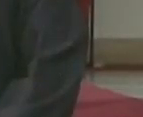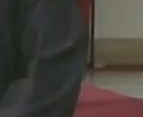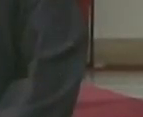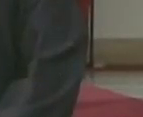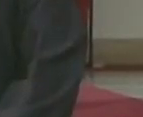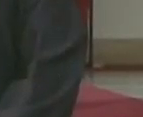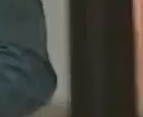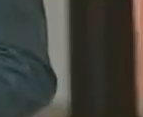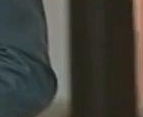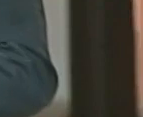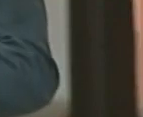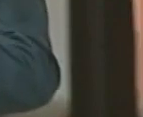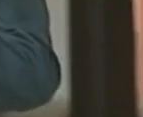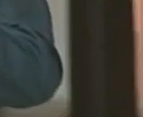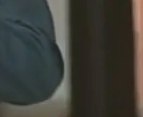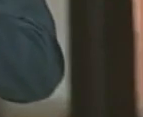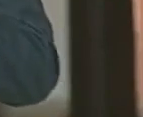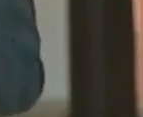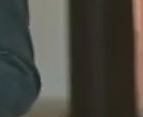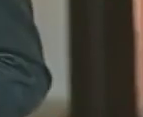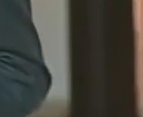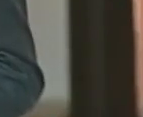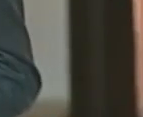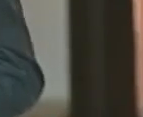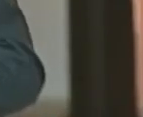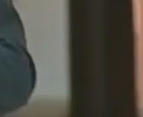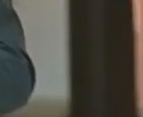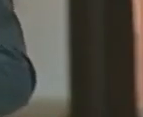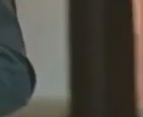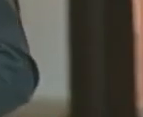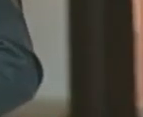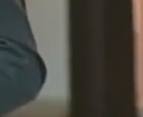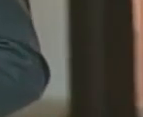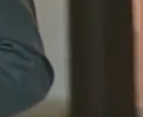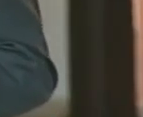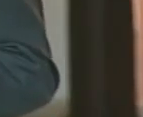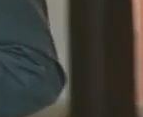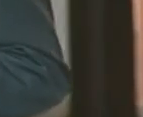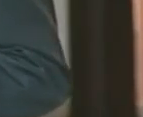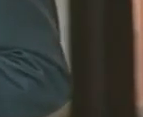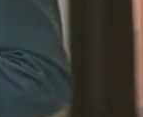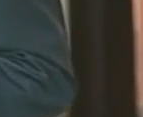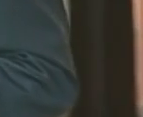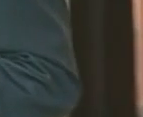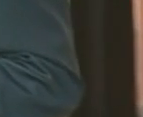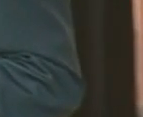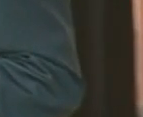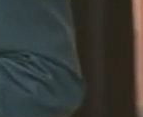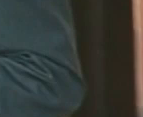Estado de los 24 países productores OPEC y no OPEP